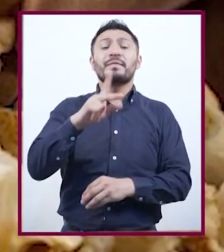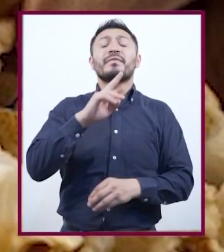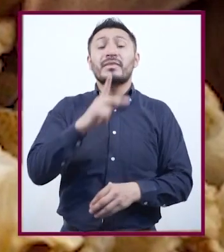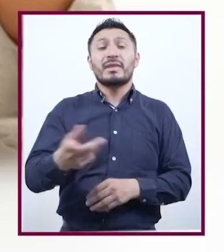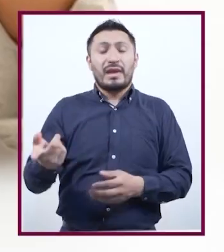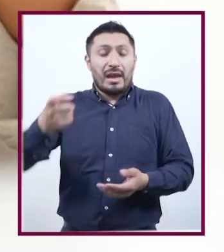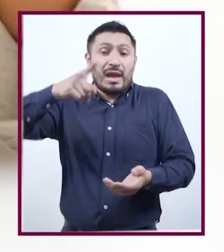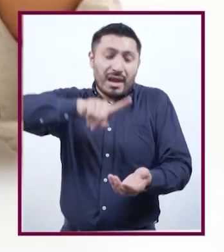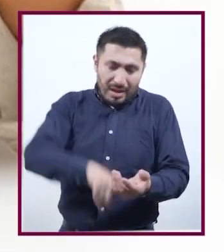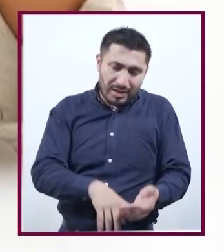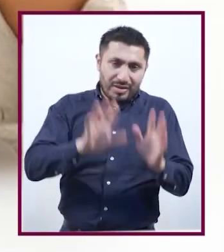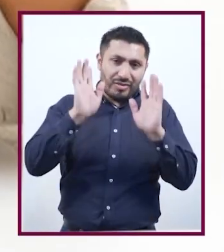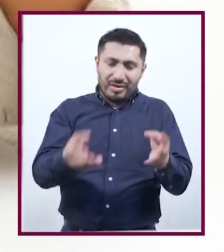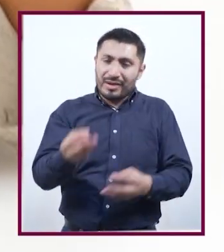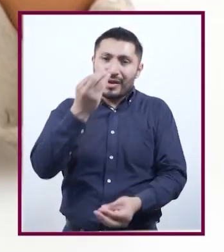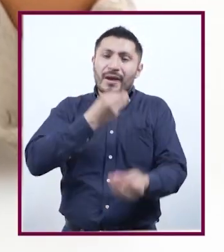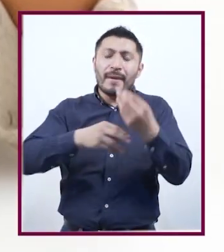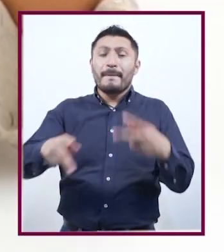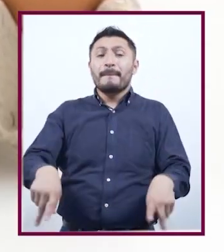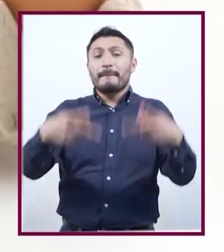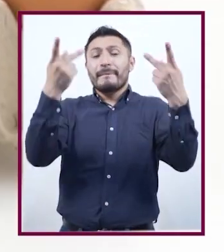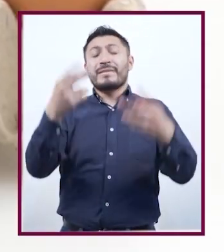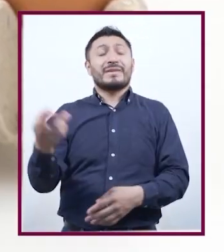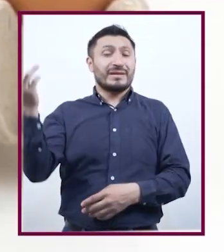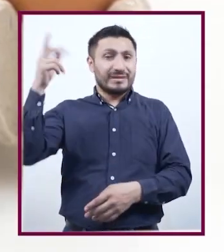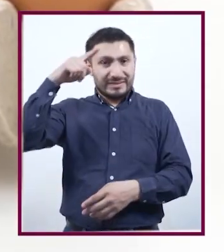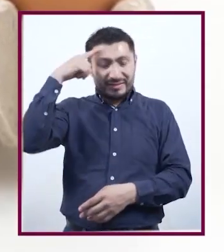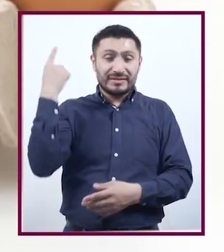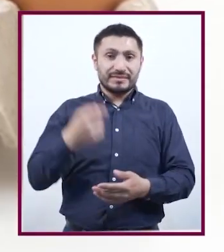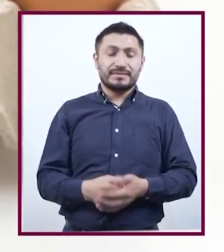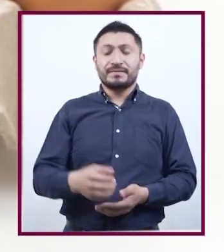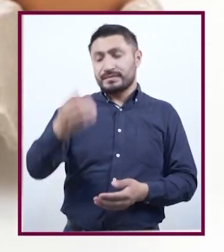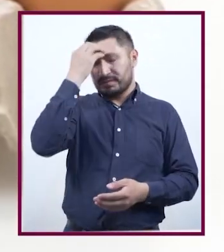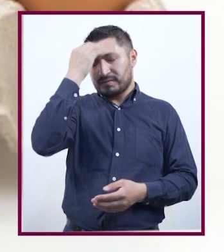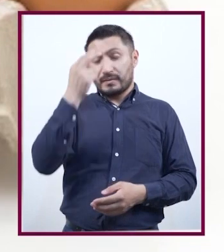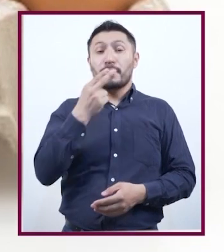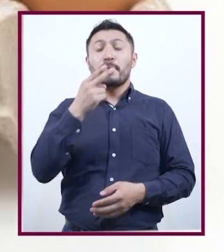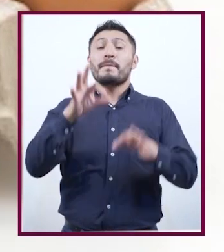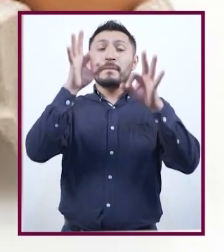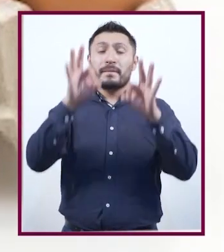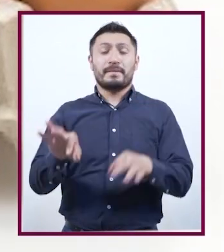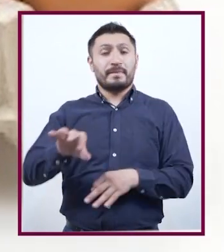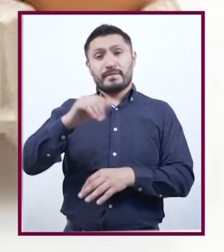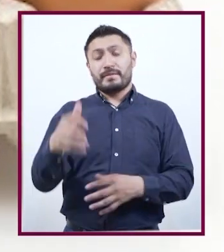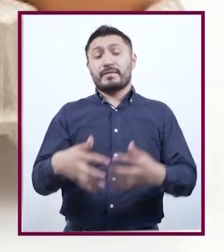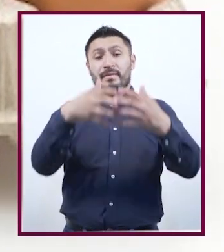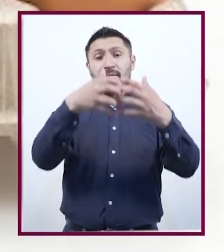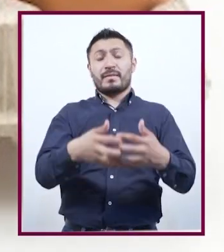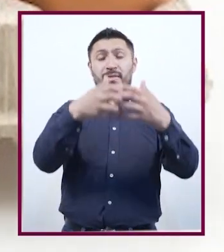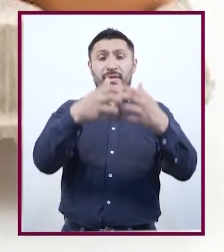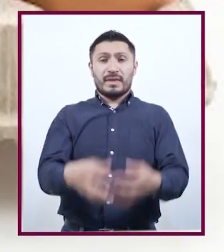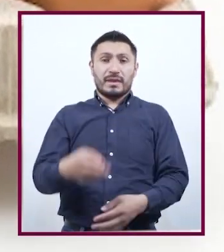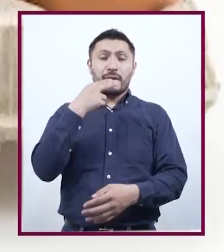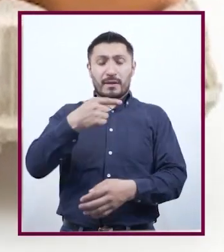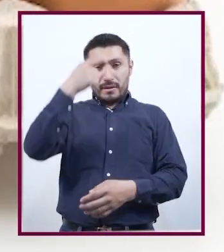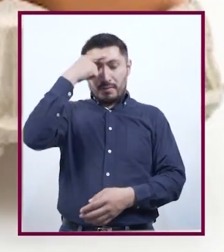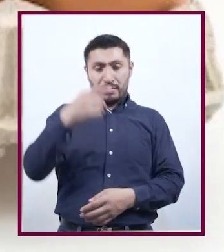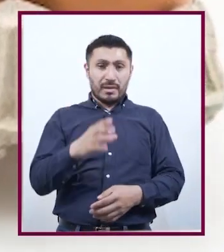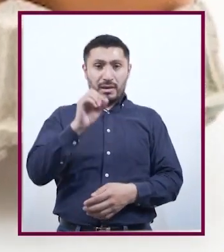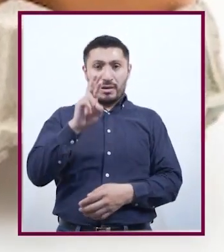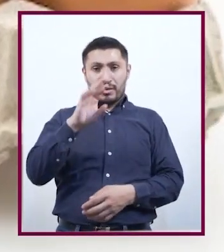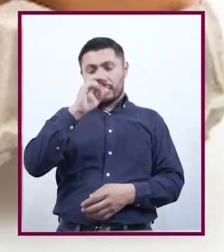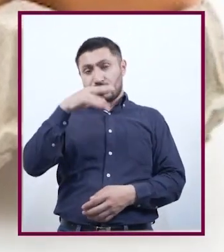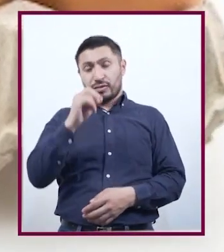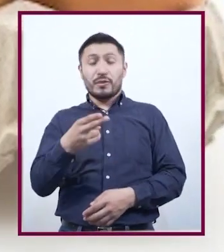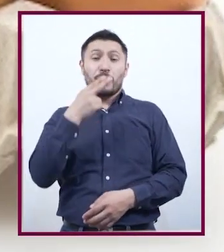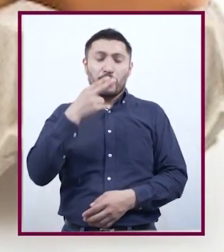parte de la maquinaria de la industria alimentaria. Al conocer su utilidad, otras industrias lo utilizaron para el secado del